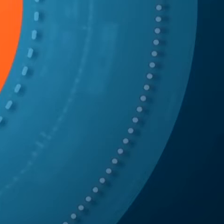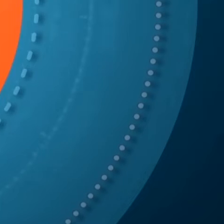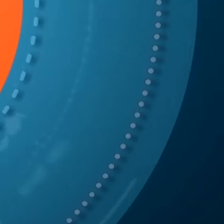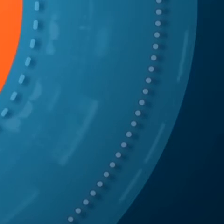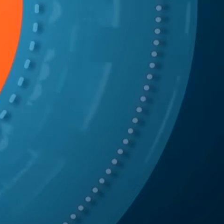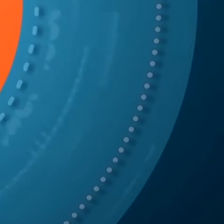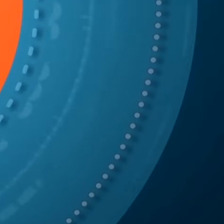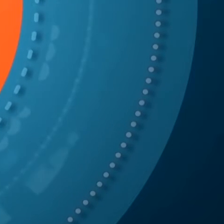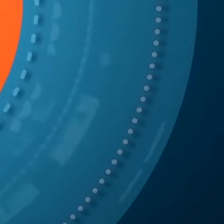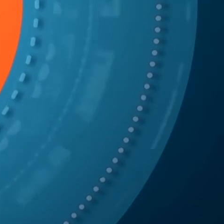¡Gracias!